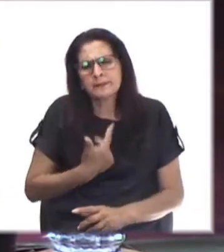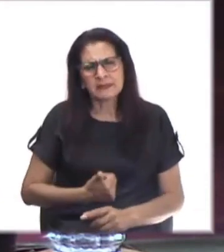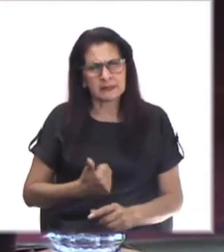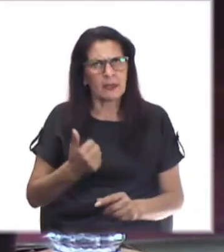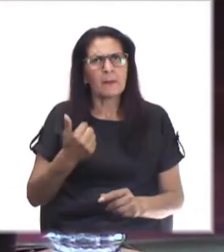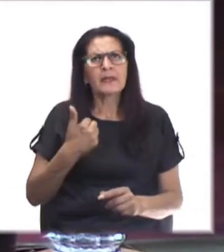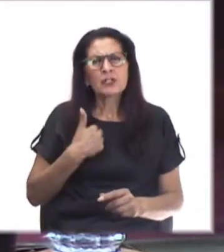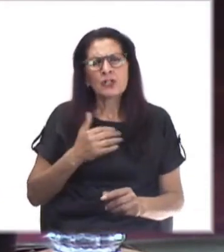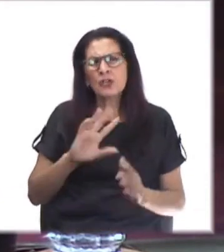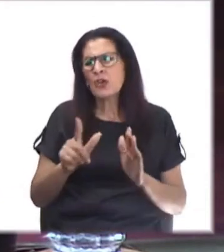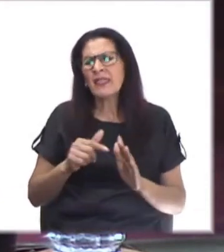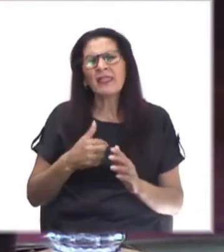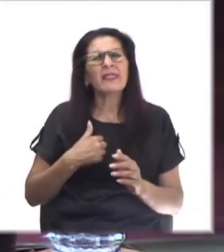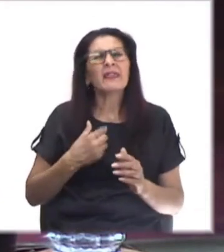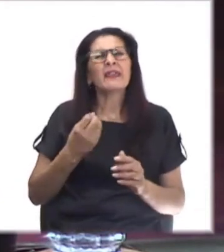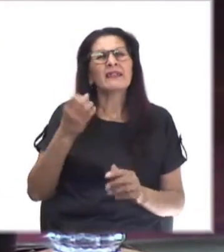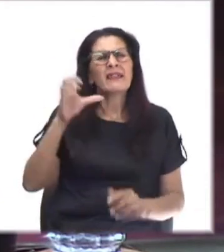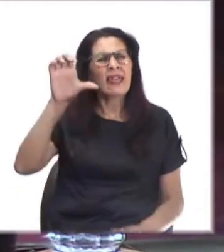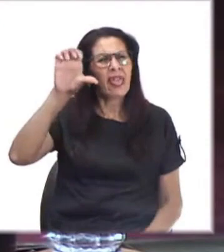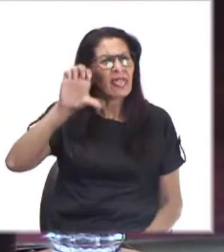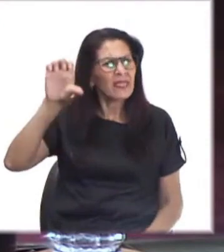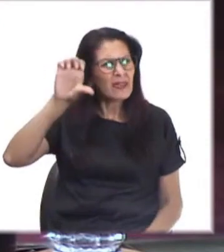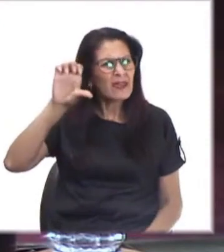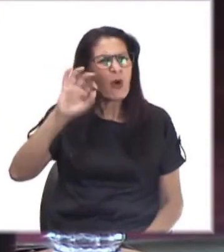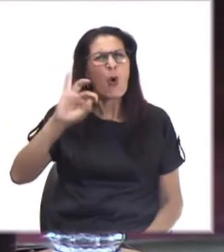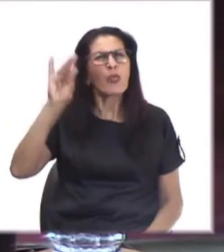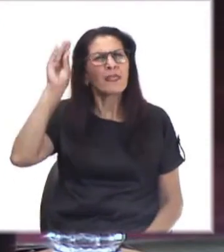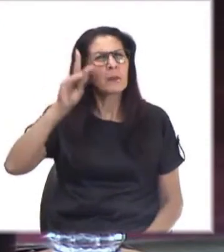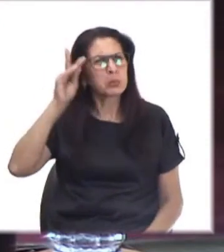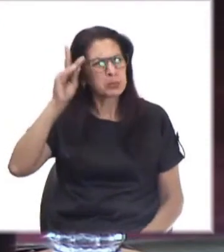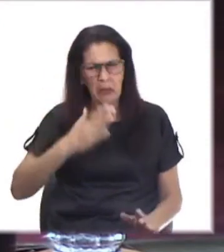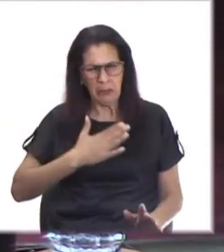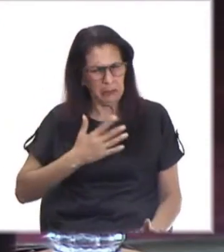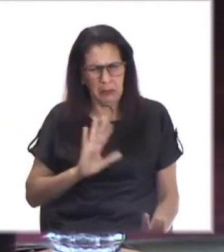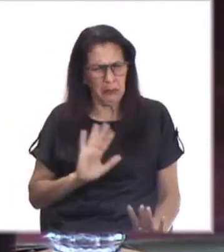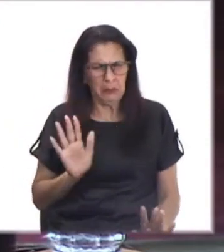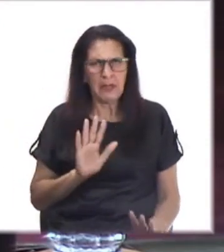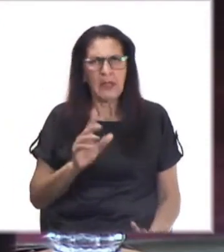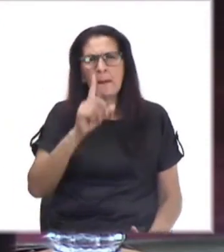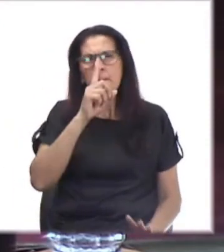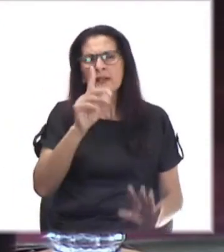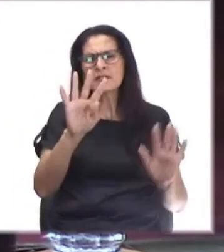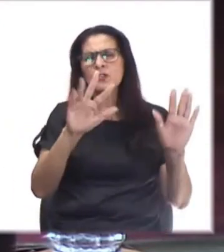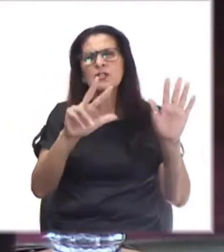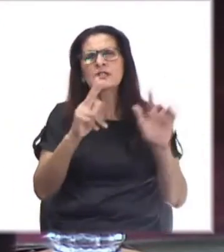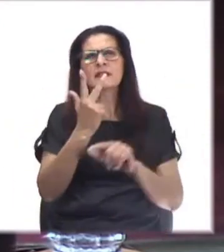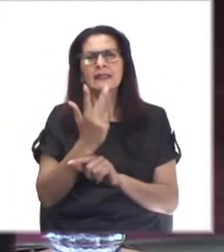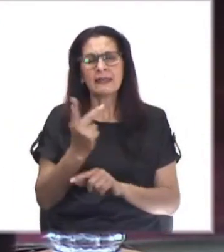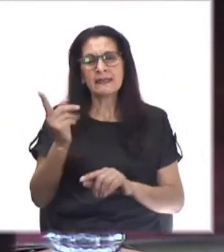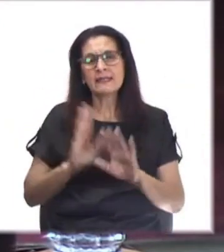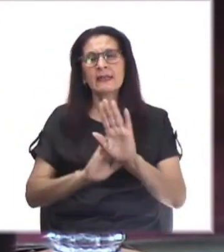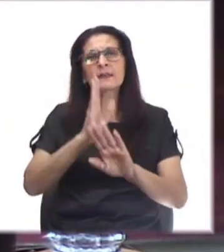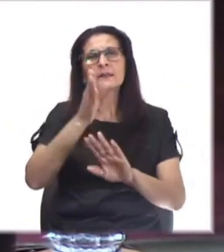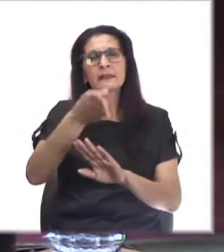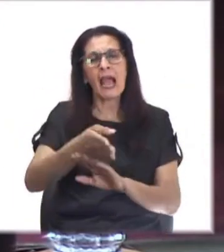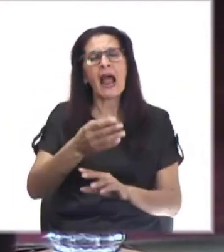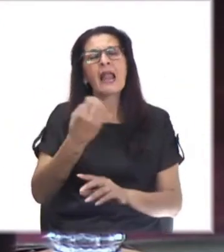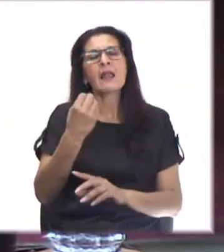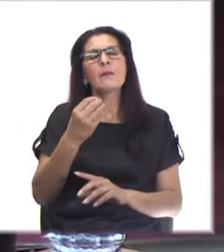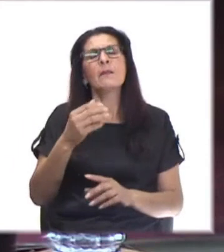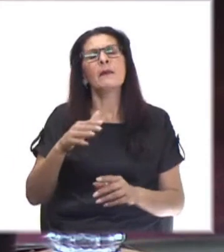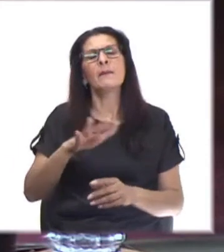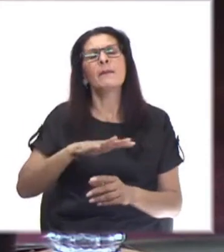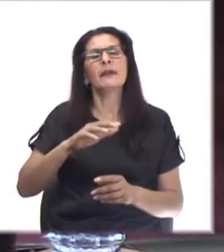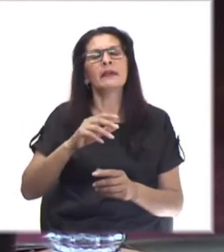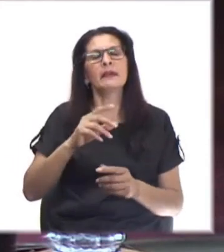ser edil ni diputado. No obstante, en 1983 solicitó su ingreso al Partido Socialista, un